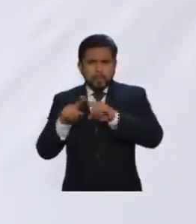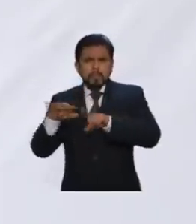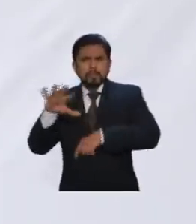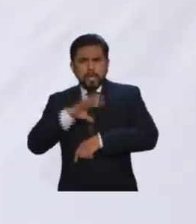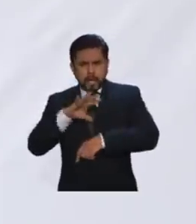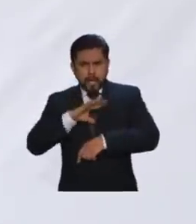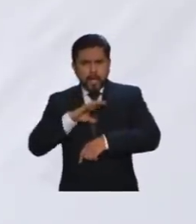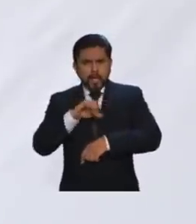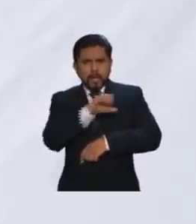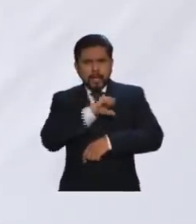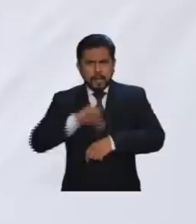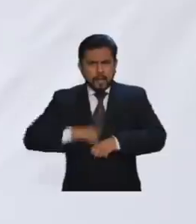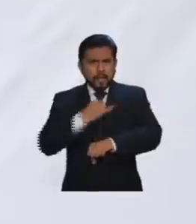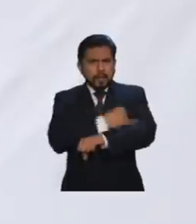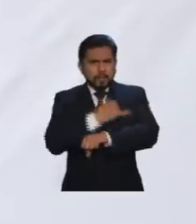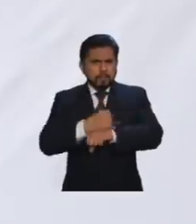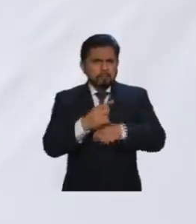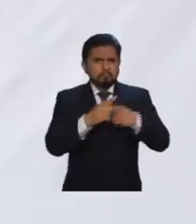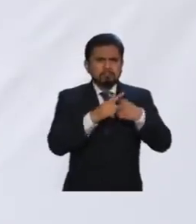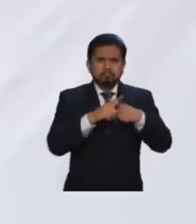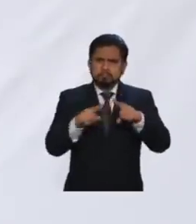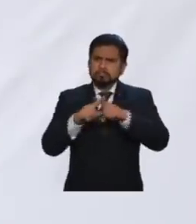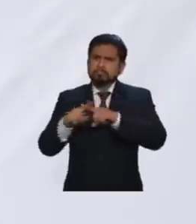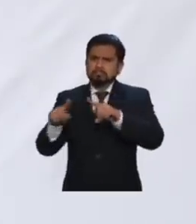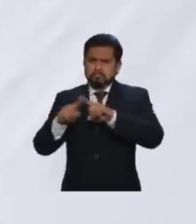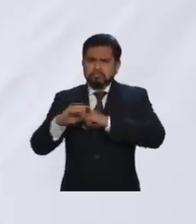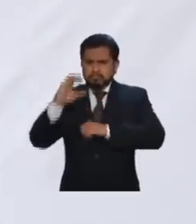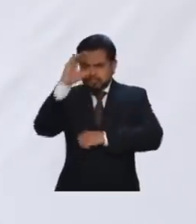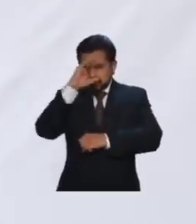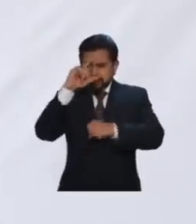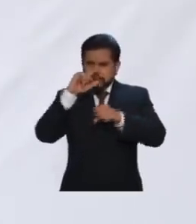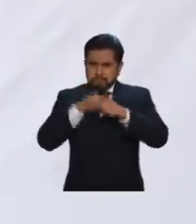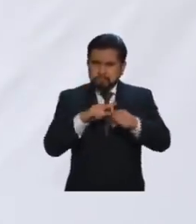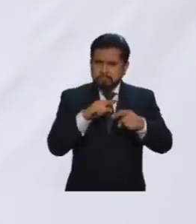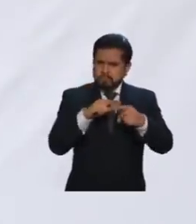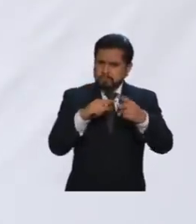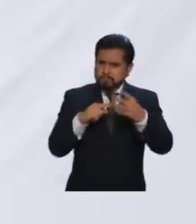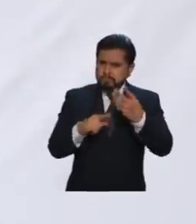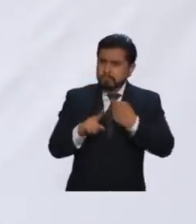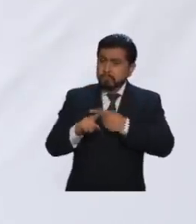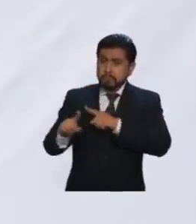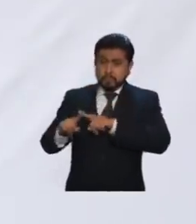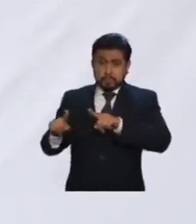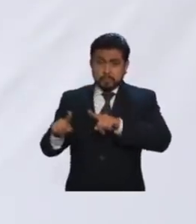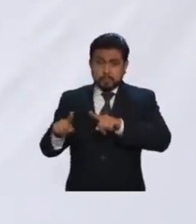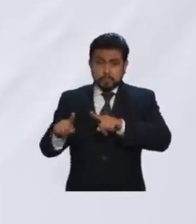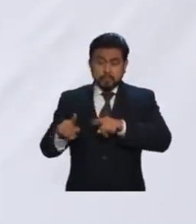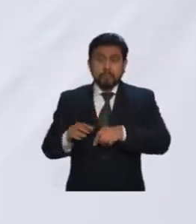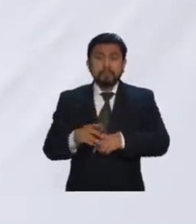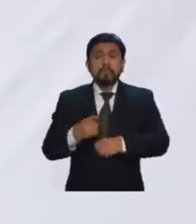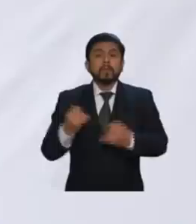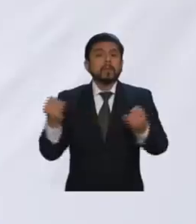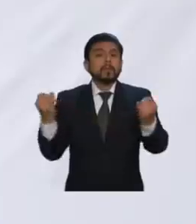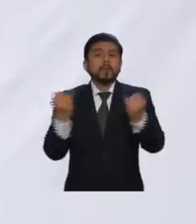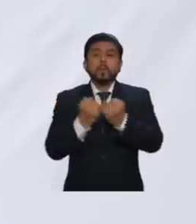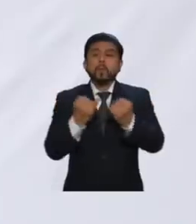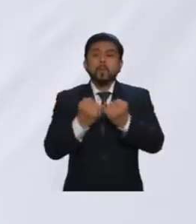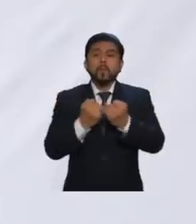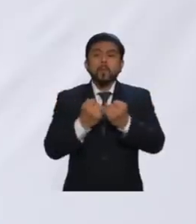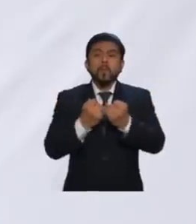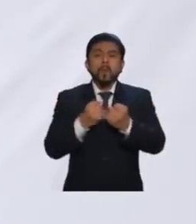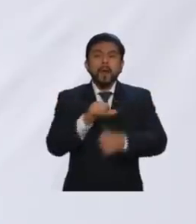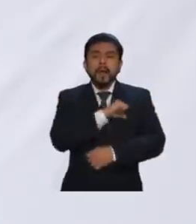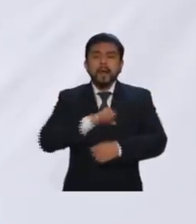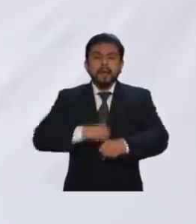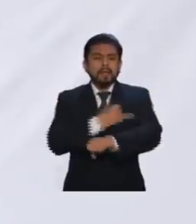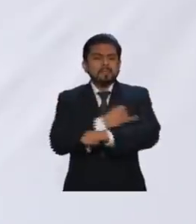alcaldía pluricultural también en muchos sentidos. Y es también símbolo de la solidaridad y del apoyo,